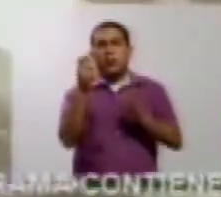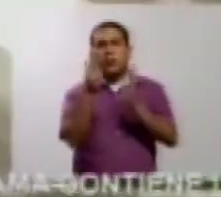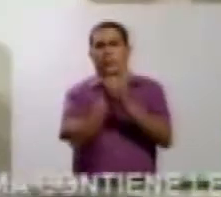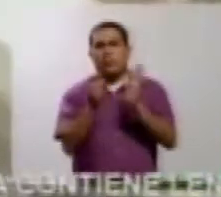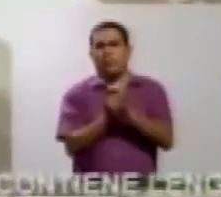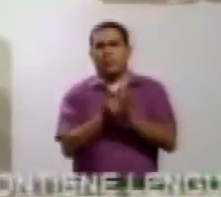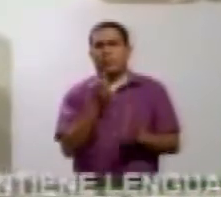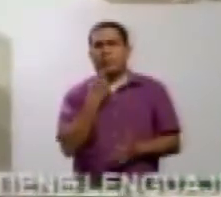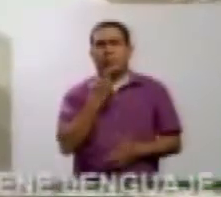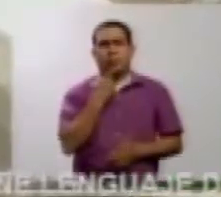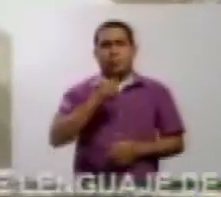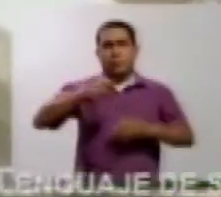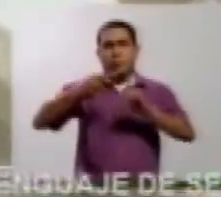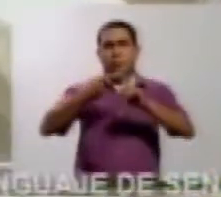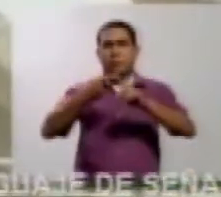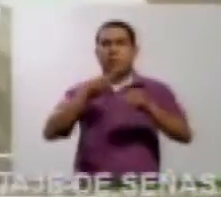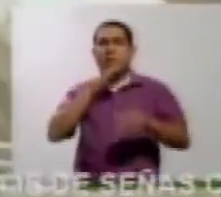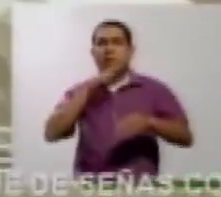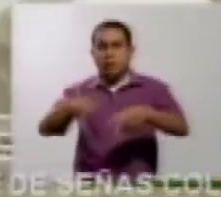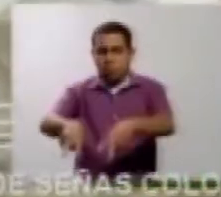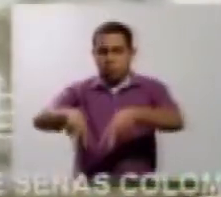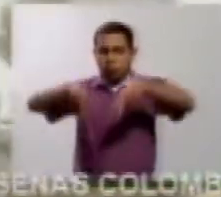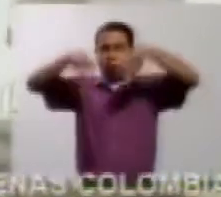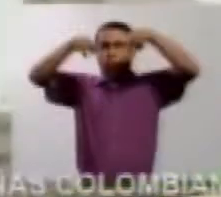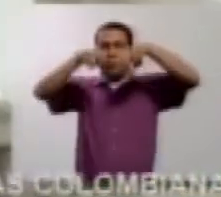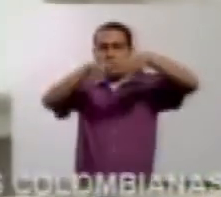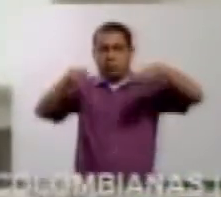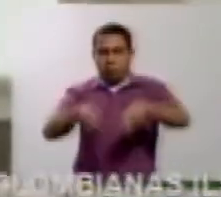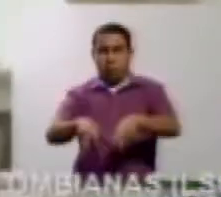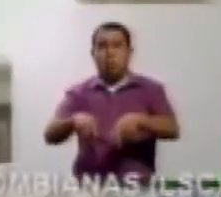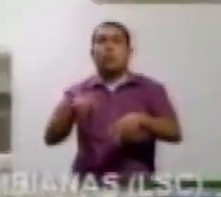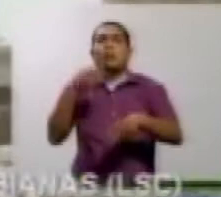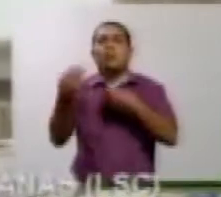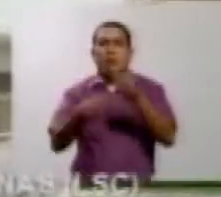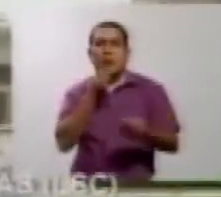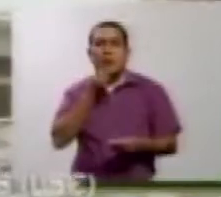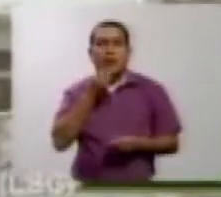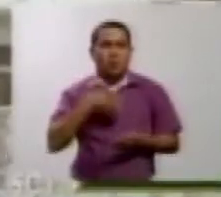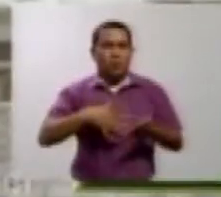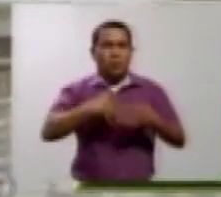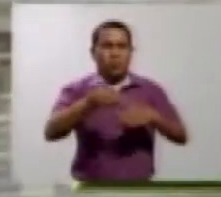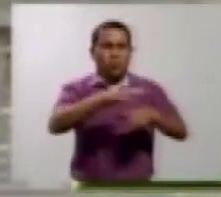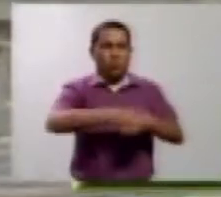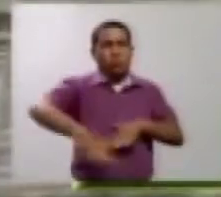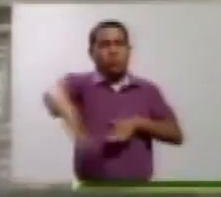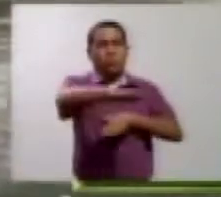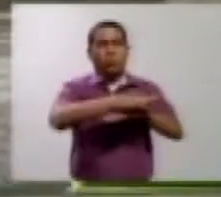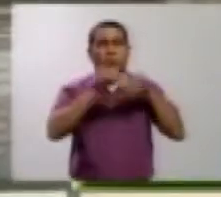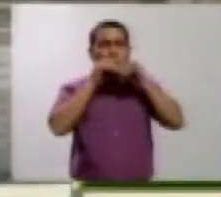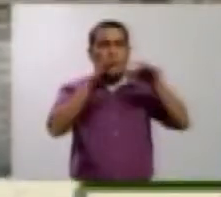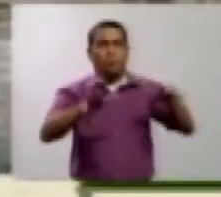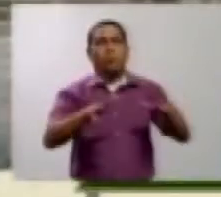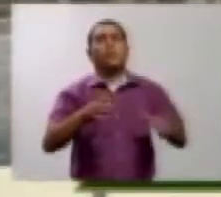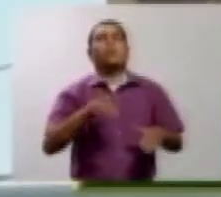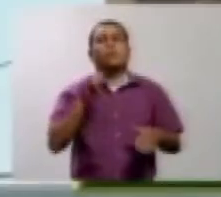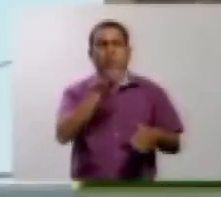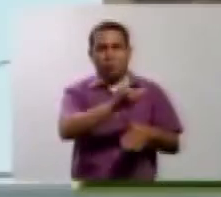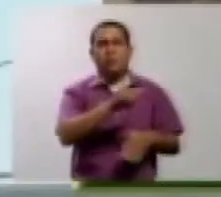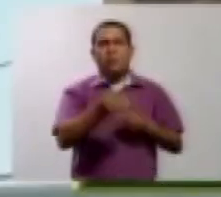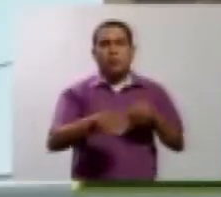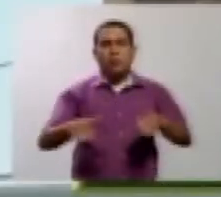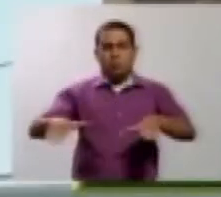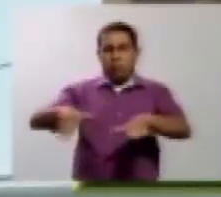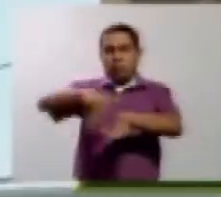evidencian. El primero está en las gradas, las cuales están ocupando el espacio público sin respetar la línea de construcción, ya